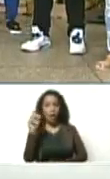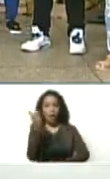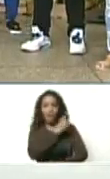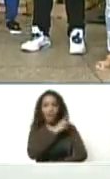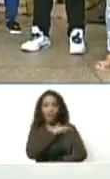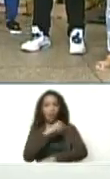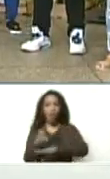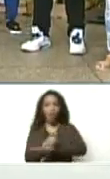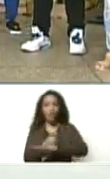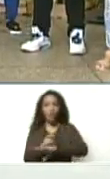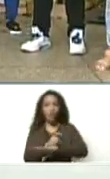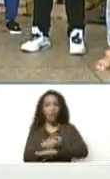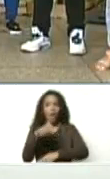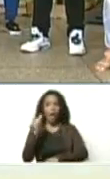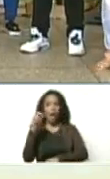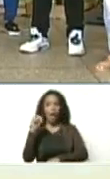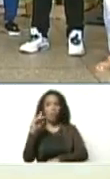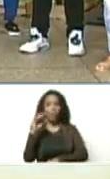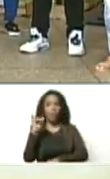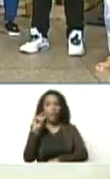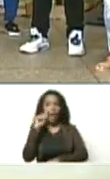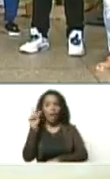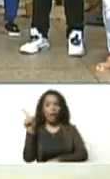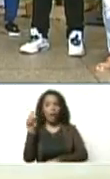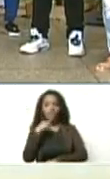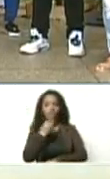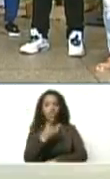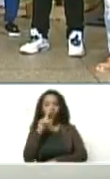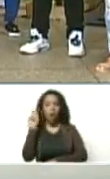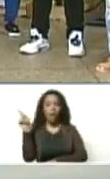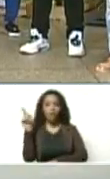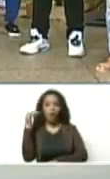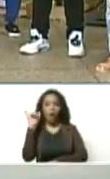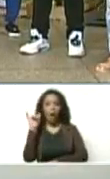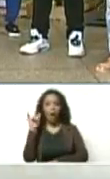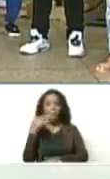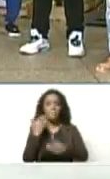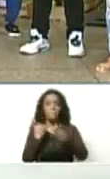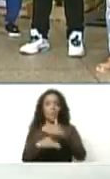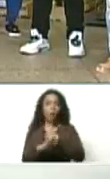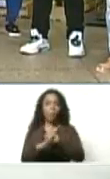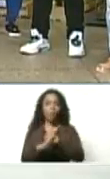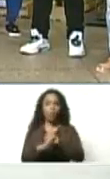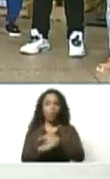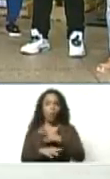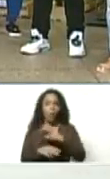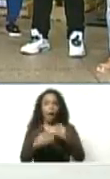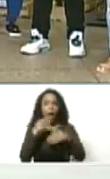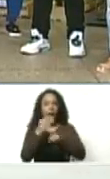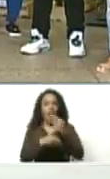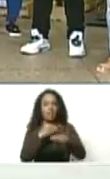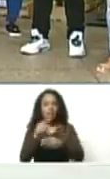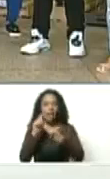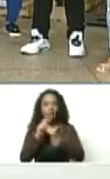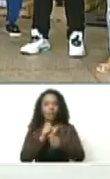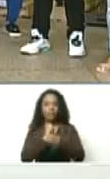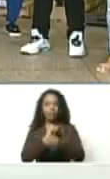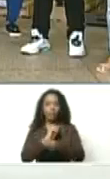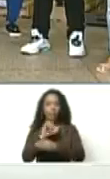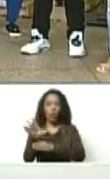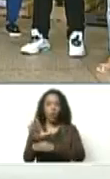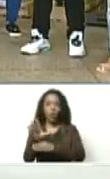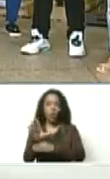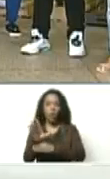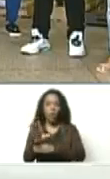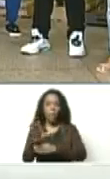gobierno, y Andy Fernández, vocero. Allá ellos están, vamos a proceder a transferir